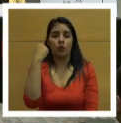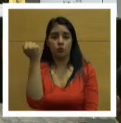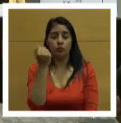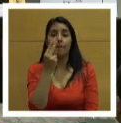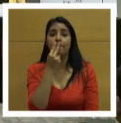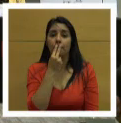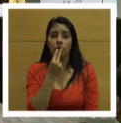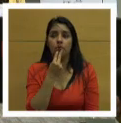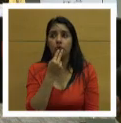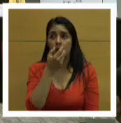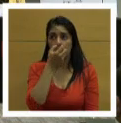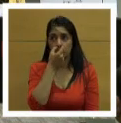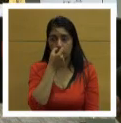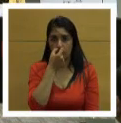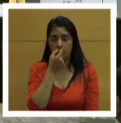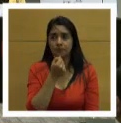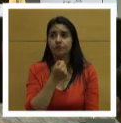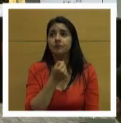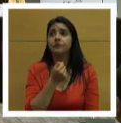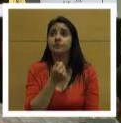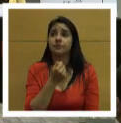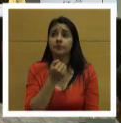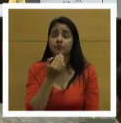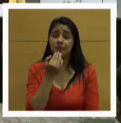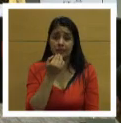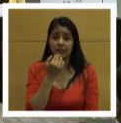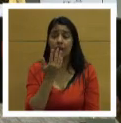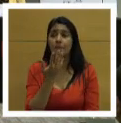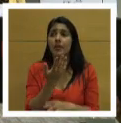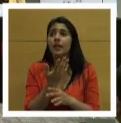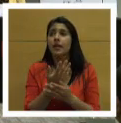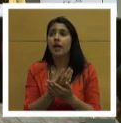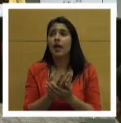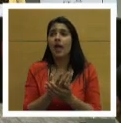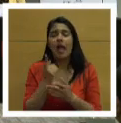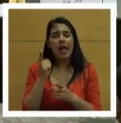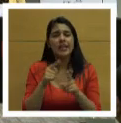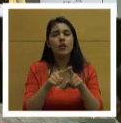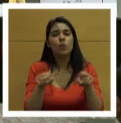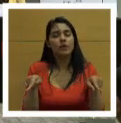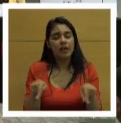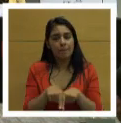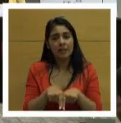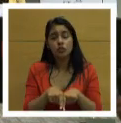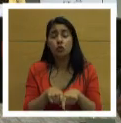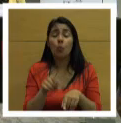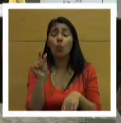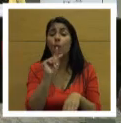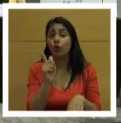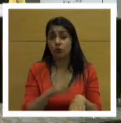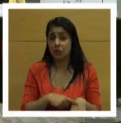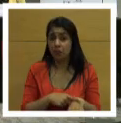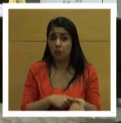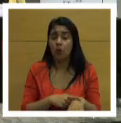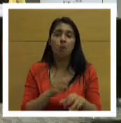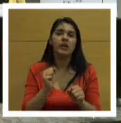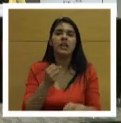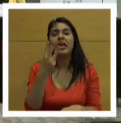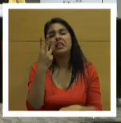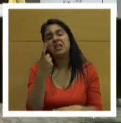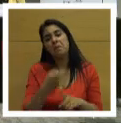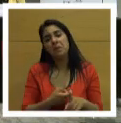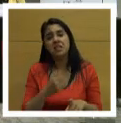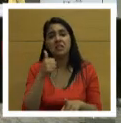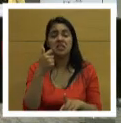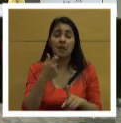Montt y Osorno. Y de alguna manera esta es un espacio residencial temporal, pueden estar 3 meses,